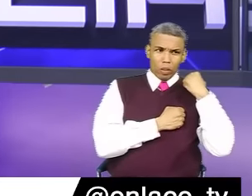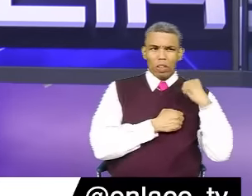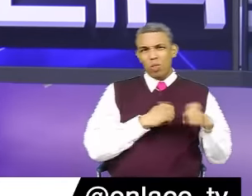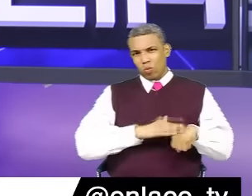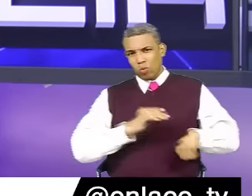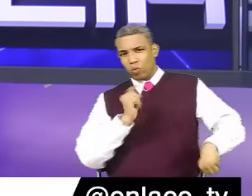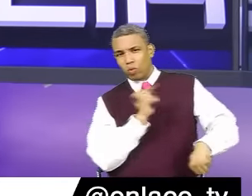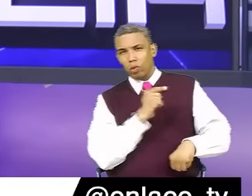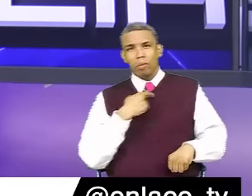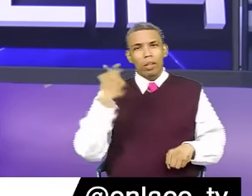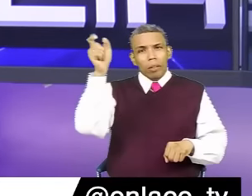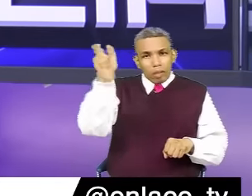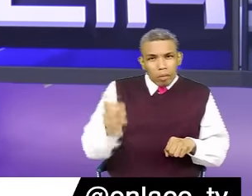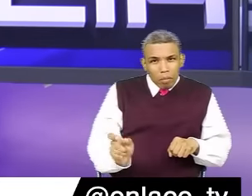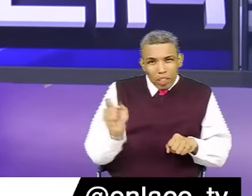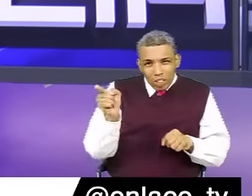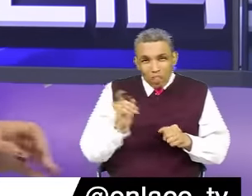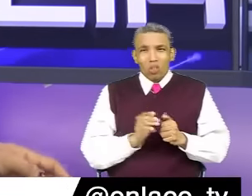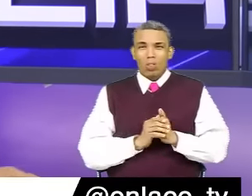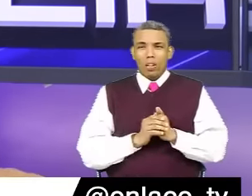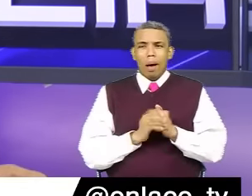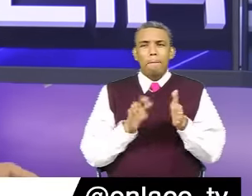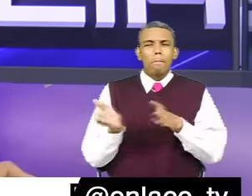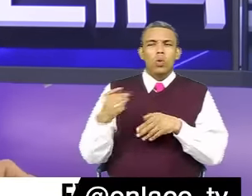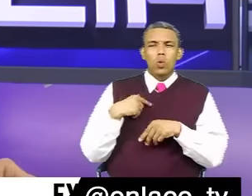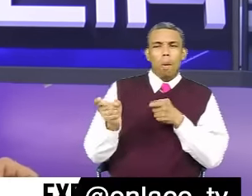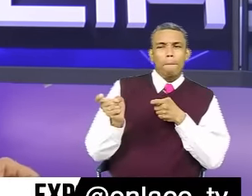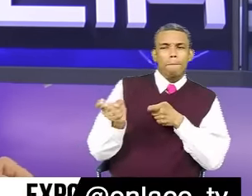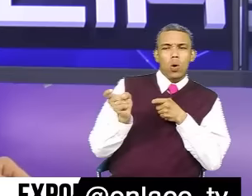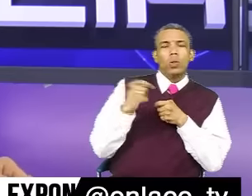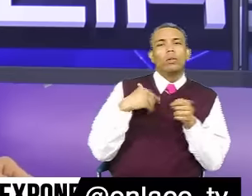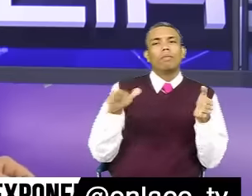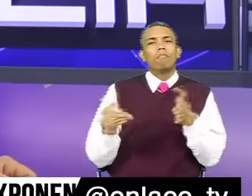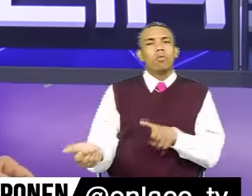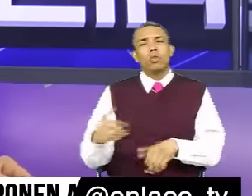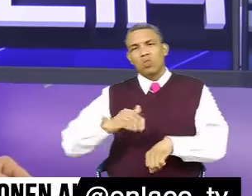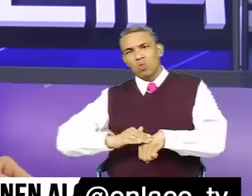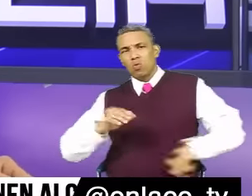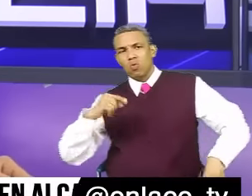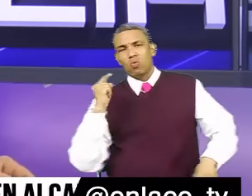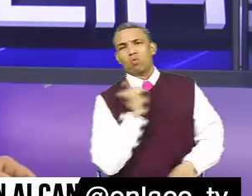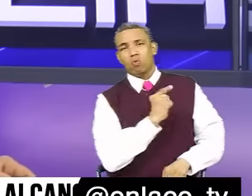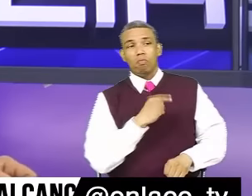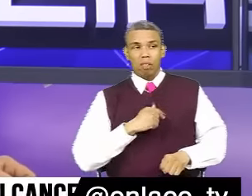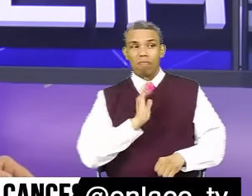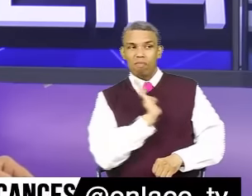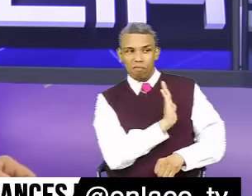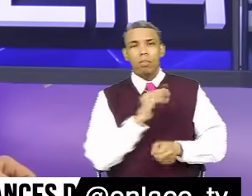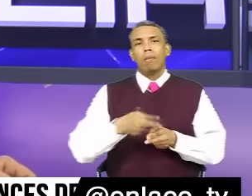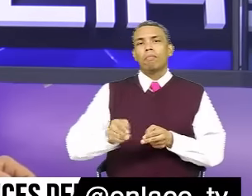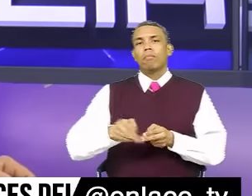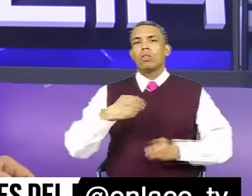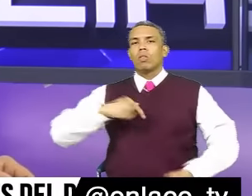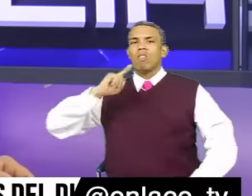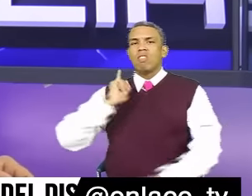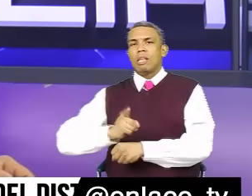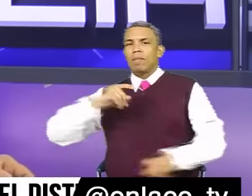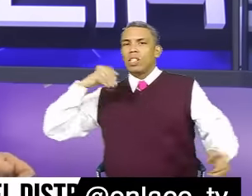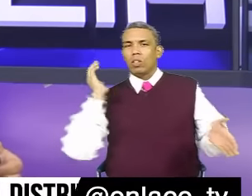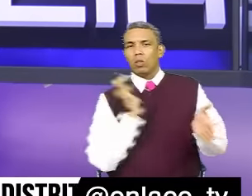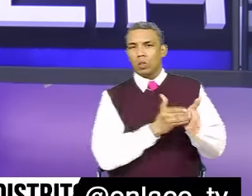cuando adelantaba una operación militar en zona rural del municipio de San Pablo en el sur de Bolívar. Instaurarán las respectivas denuncias para